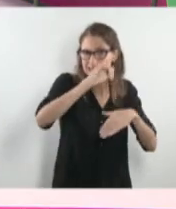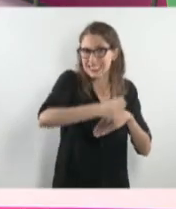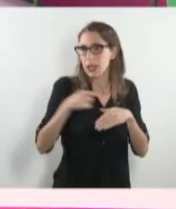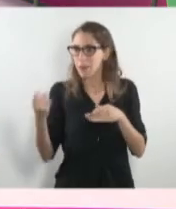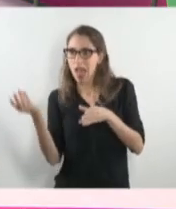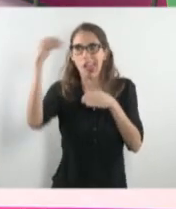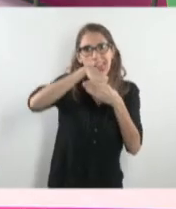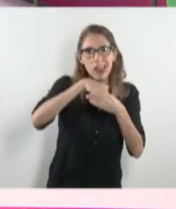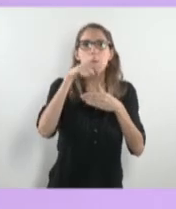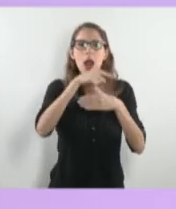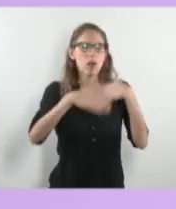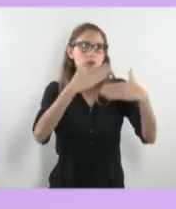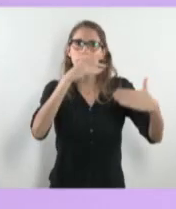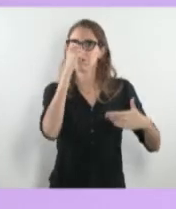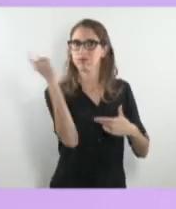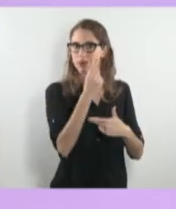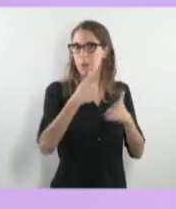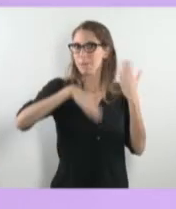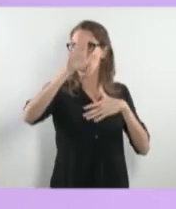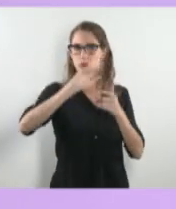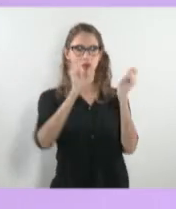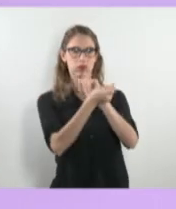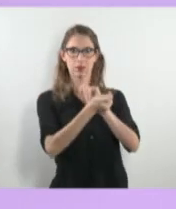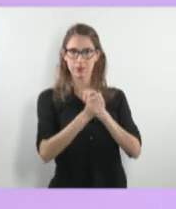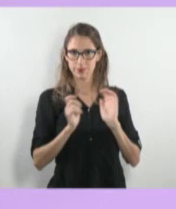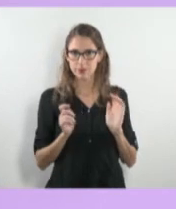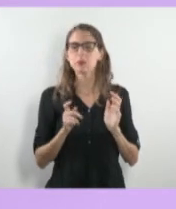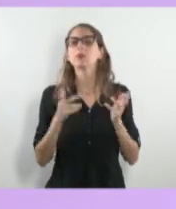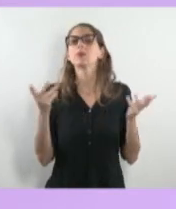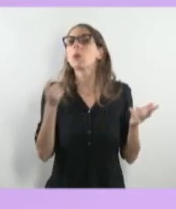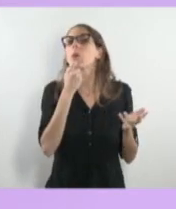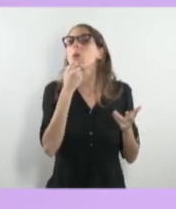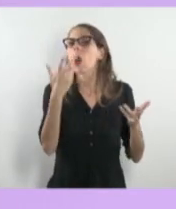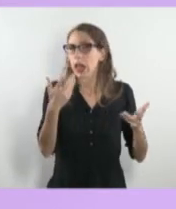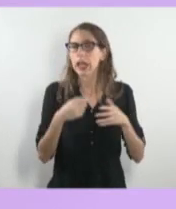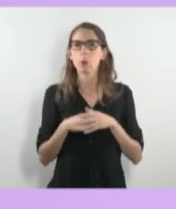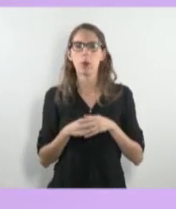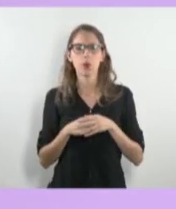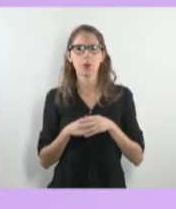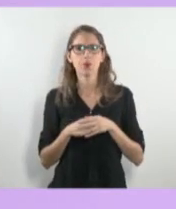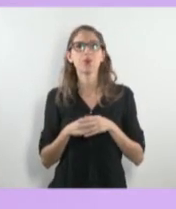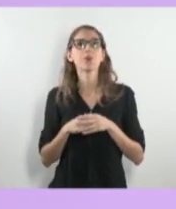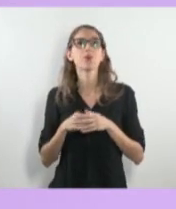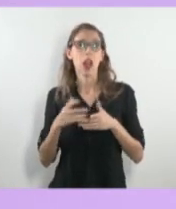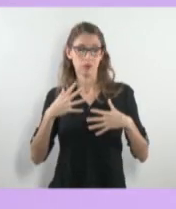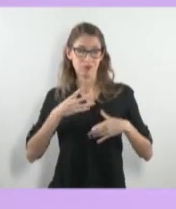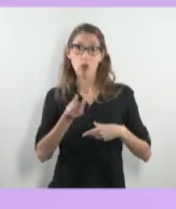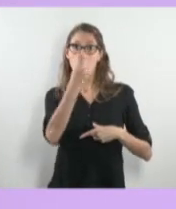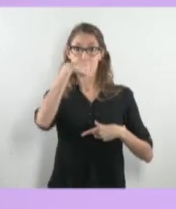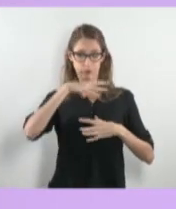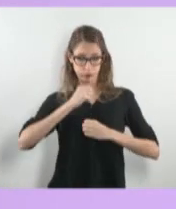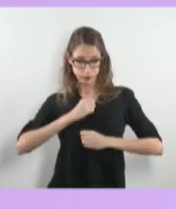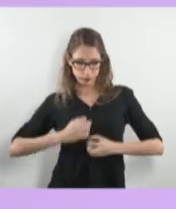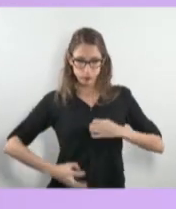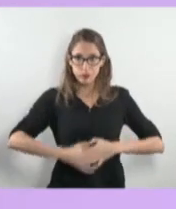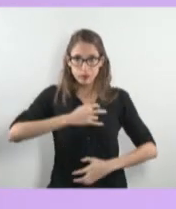reacción química para que esto ocurra con mayor velocidad. Por ejemplo, podemos mencionar las enzimas del sistema digestivo. Si no tuviésemos